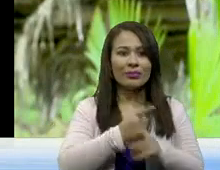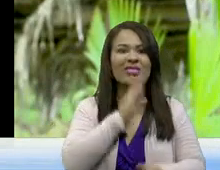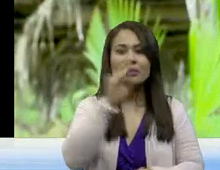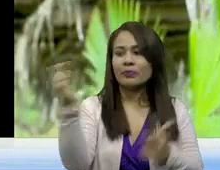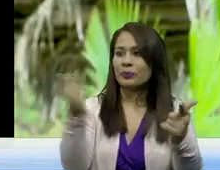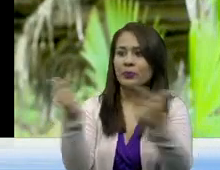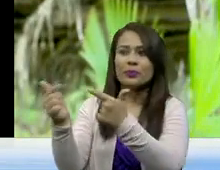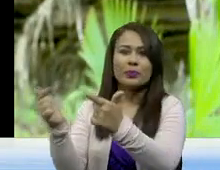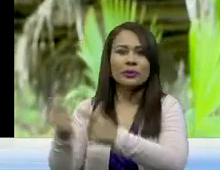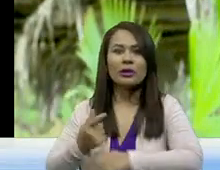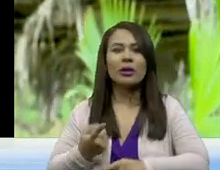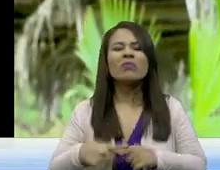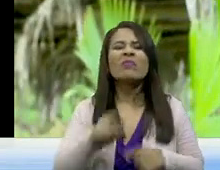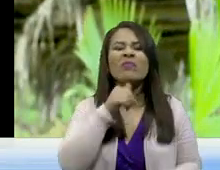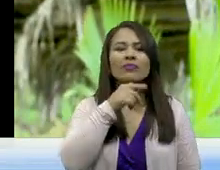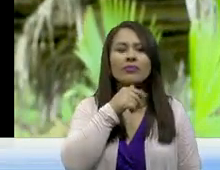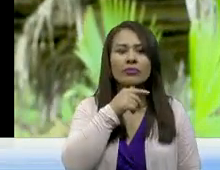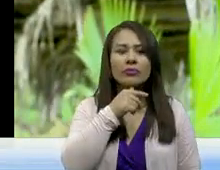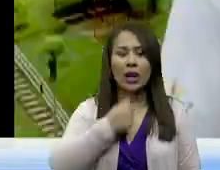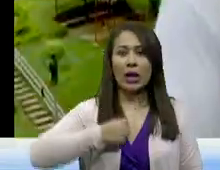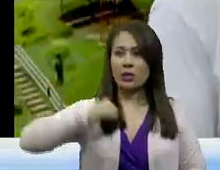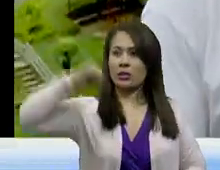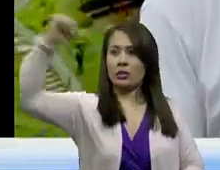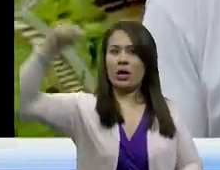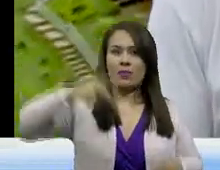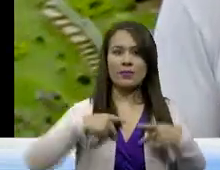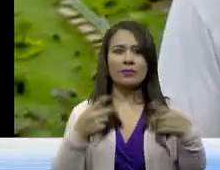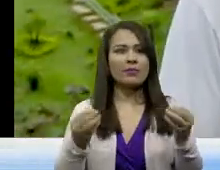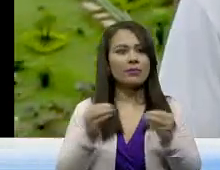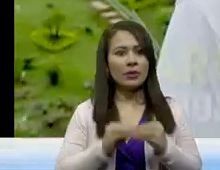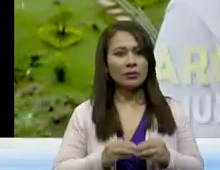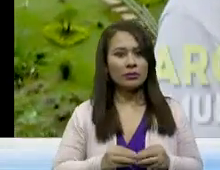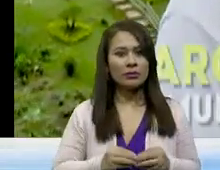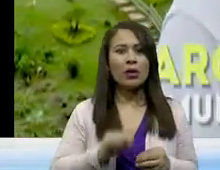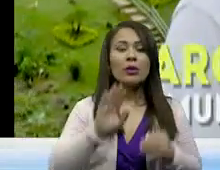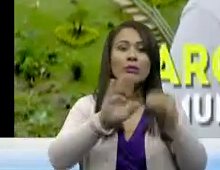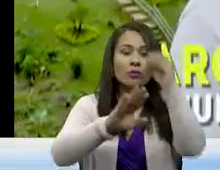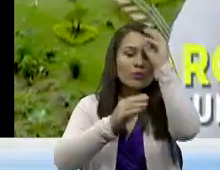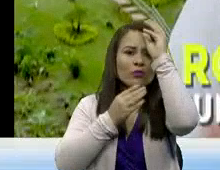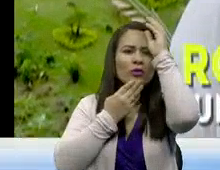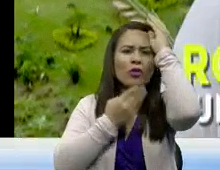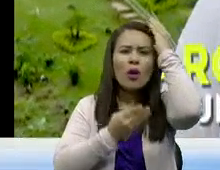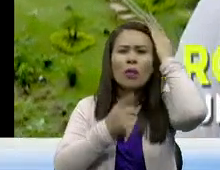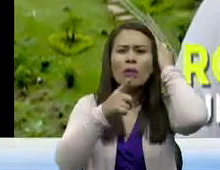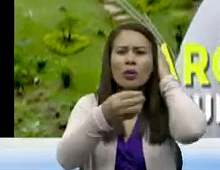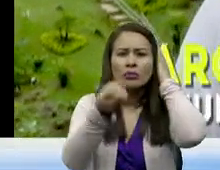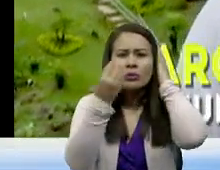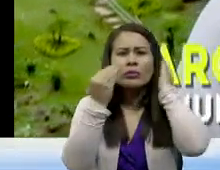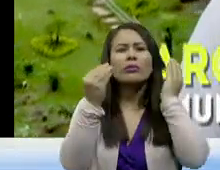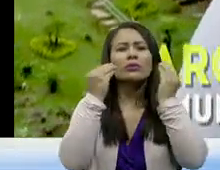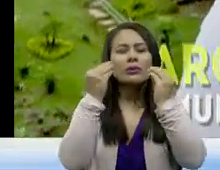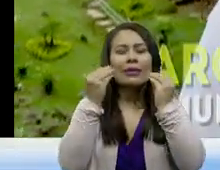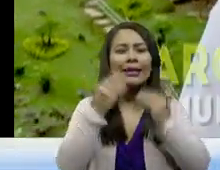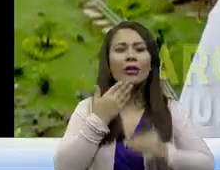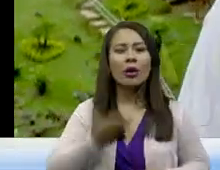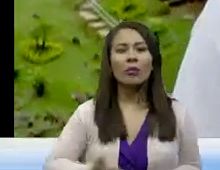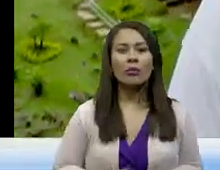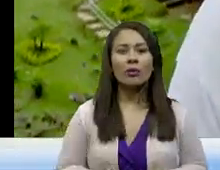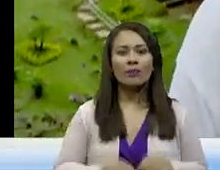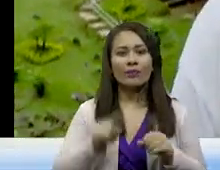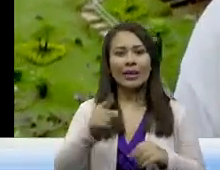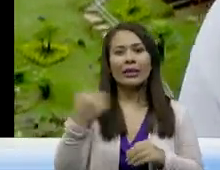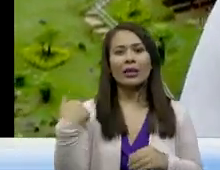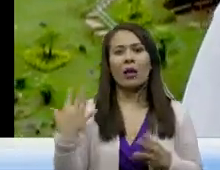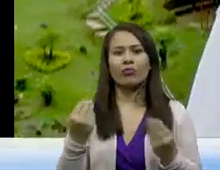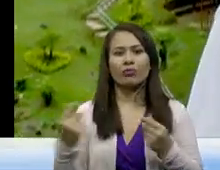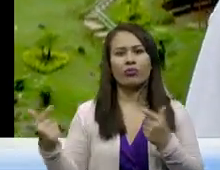era quien sobrevive más. El motivo del Shuar, por qué se desplazó en ese entonces, es porque tenía mucha